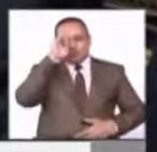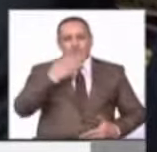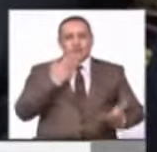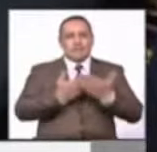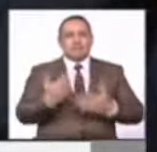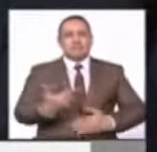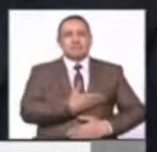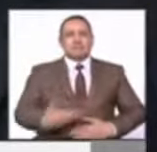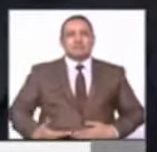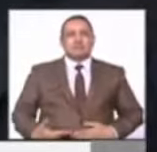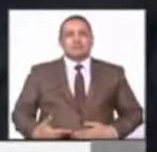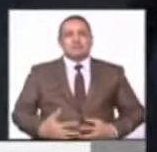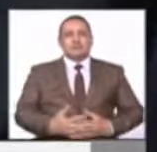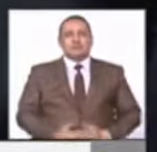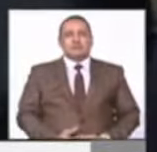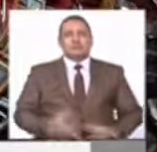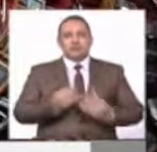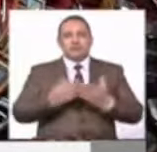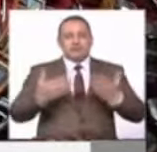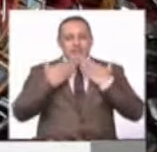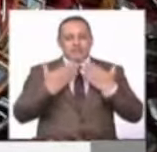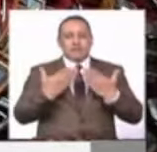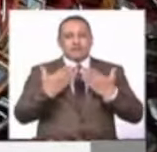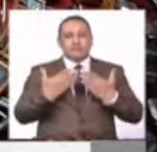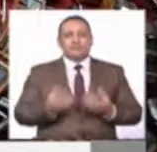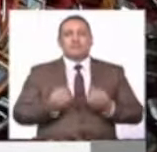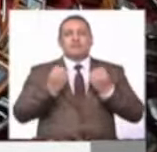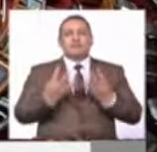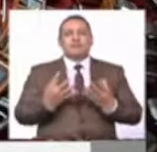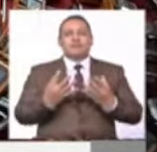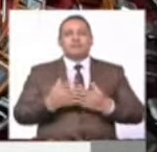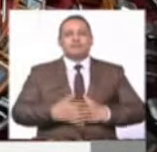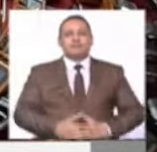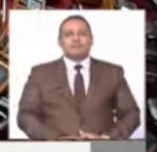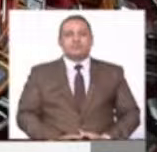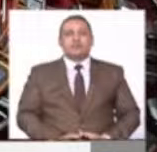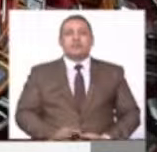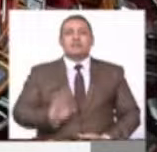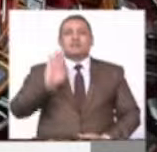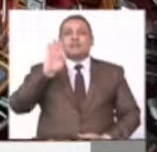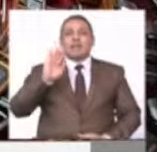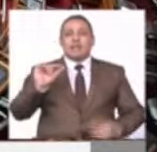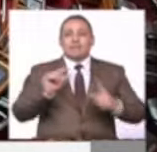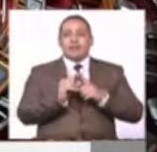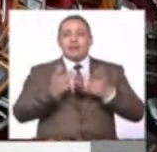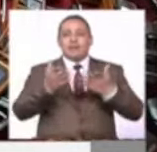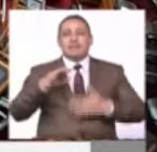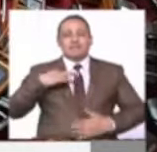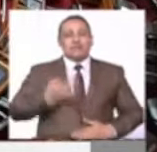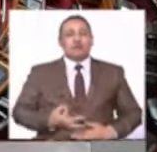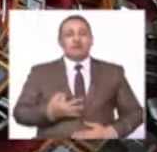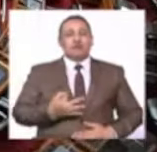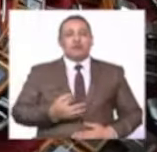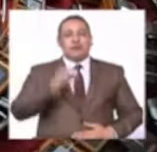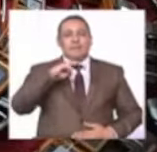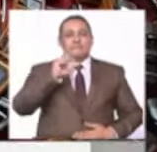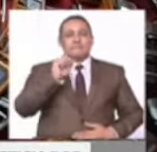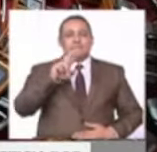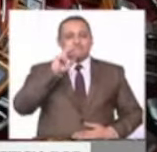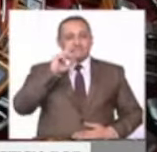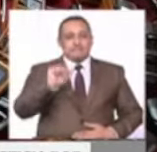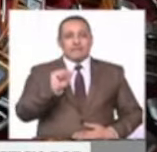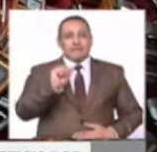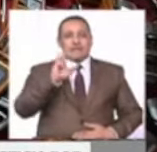señor presidente Muchas gracias muy bien tiene la palabra la señora María